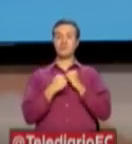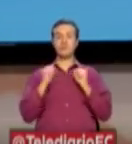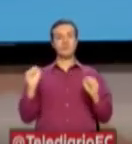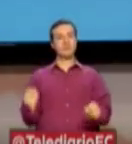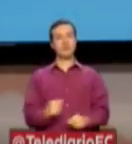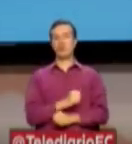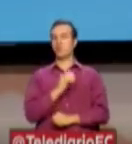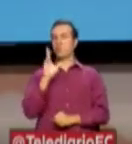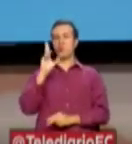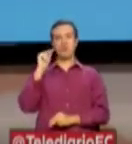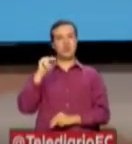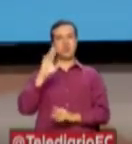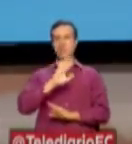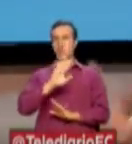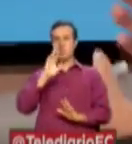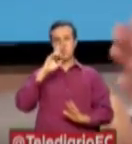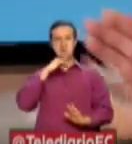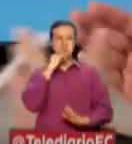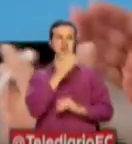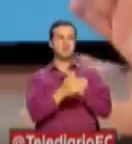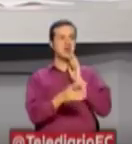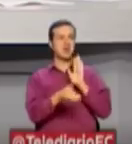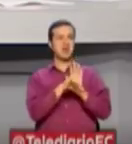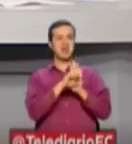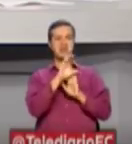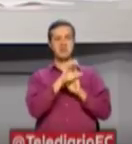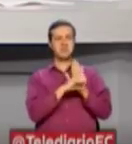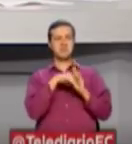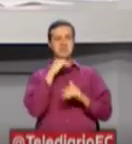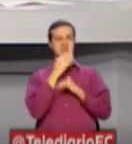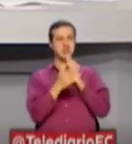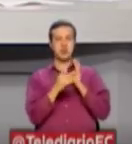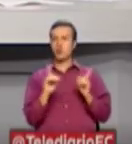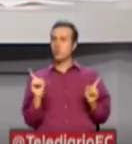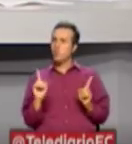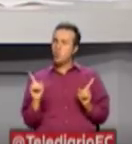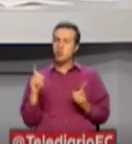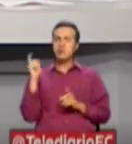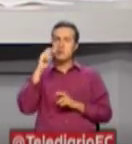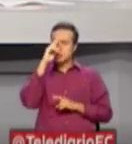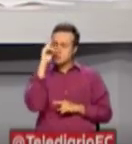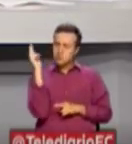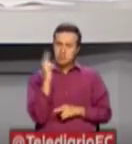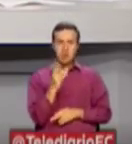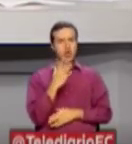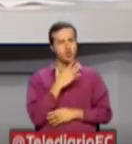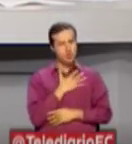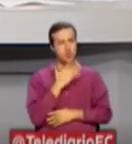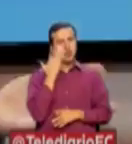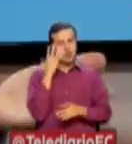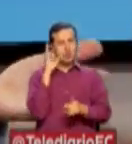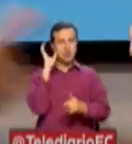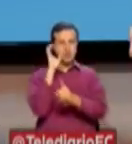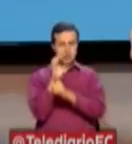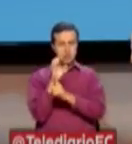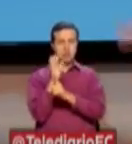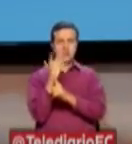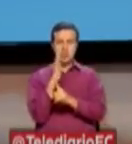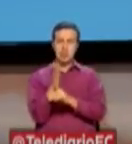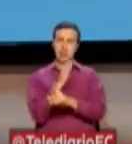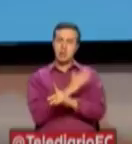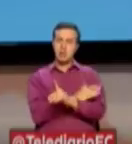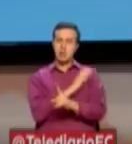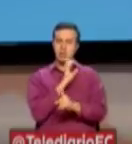voy a permitir que se continúen grandes desbordes en la facultad yo mismo he publicado antes he hablado